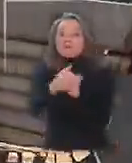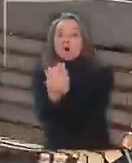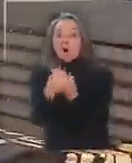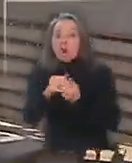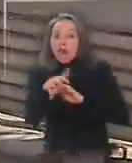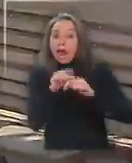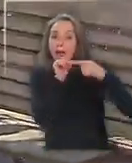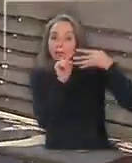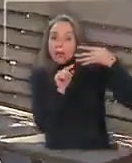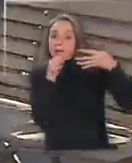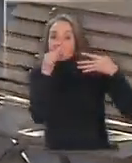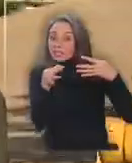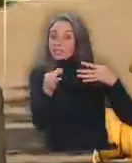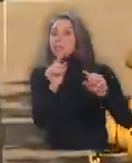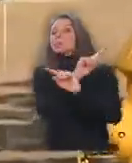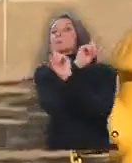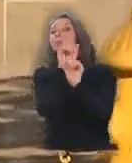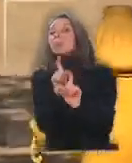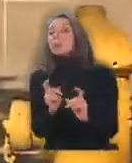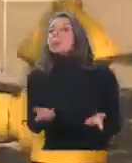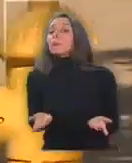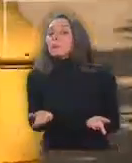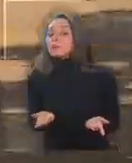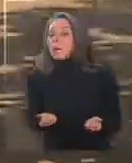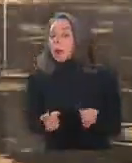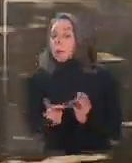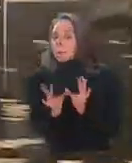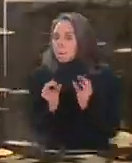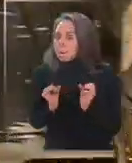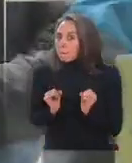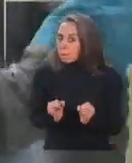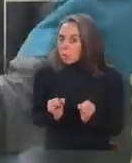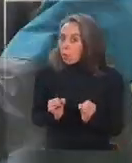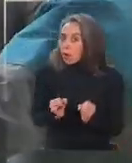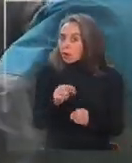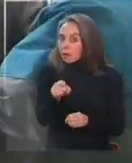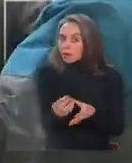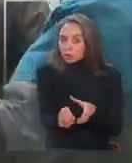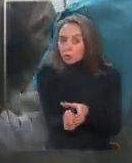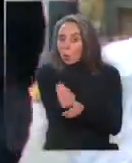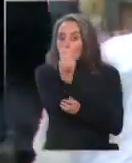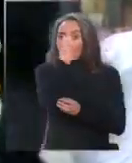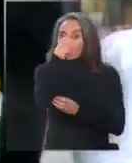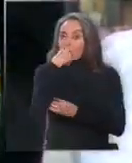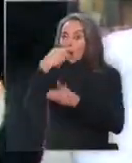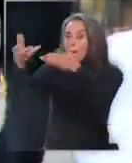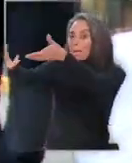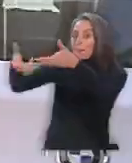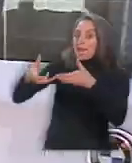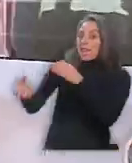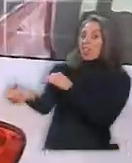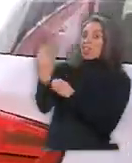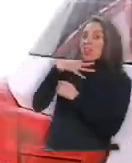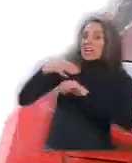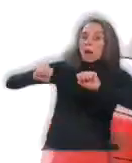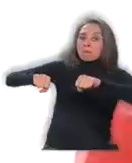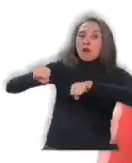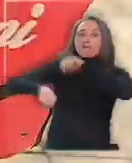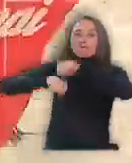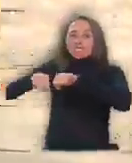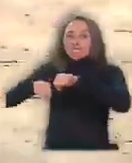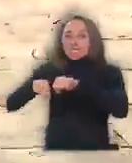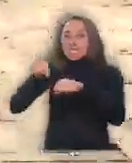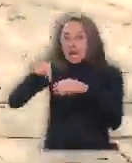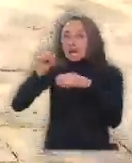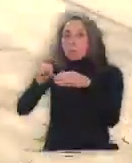buenas, pero se impone la pregunta, pues, ¿podría considerarse la ingesta de alimentos llegados por vía del delivery como una